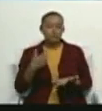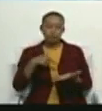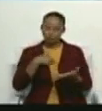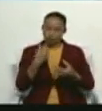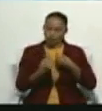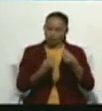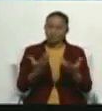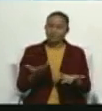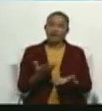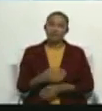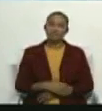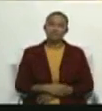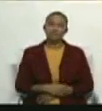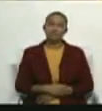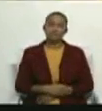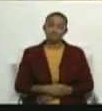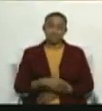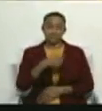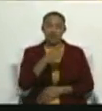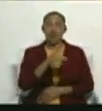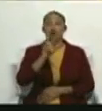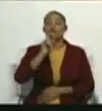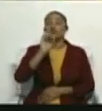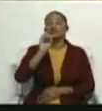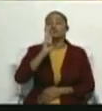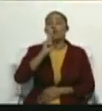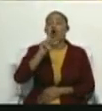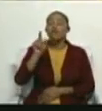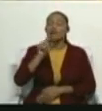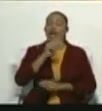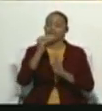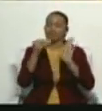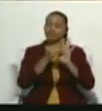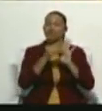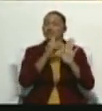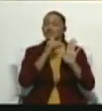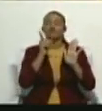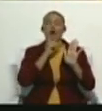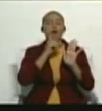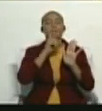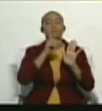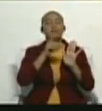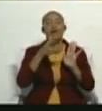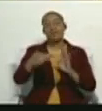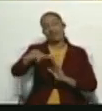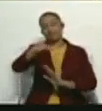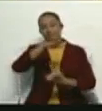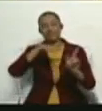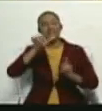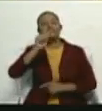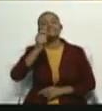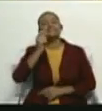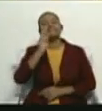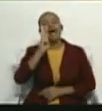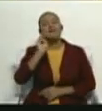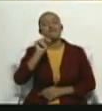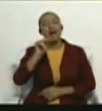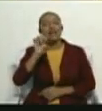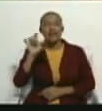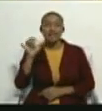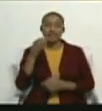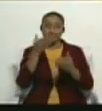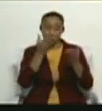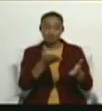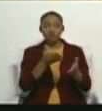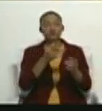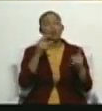El viejo roble de Sabaneta. Sí, un señor con una palabra. Su palabra era